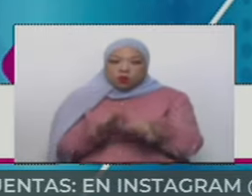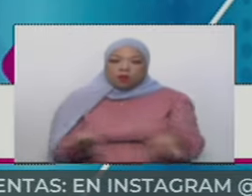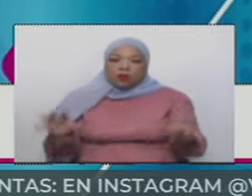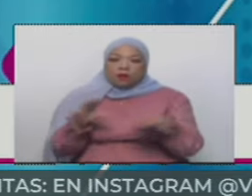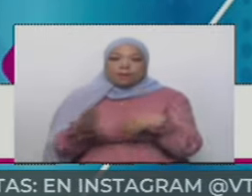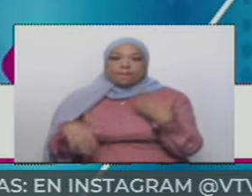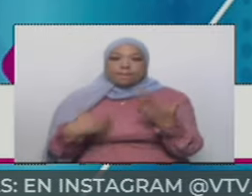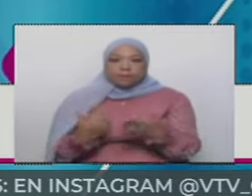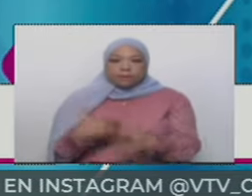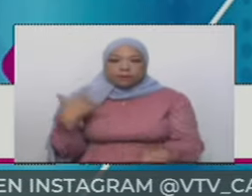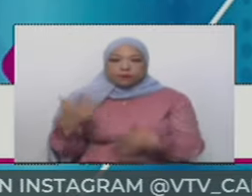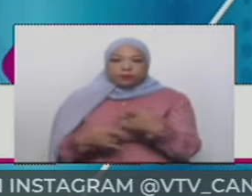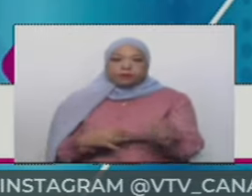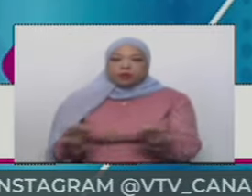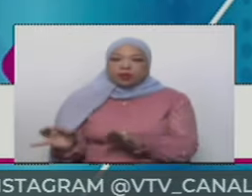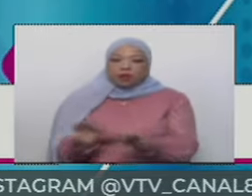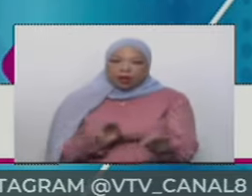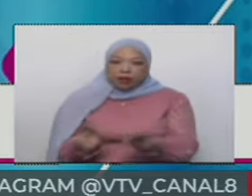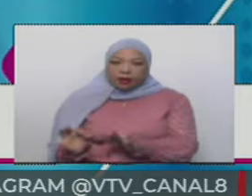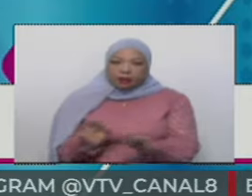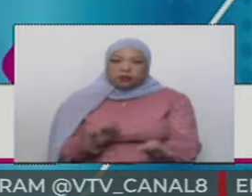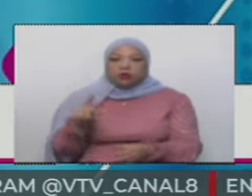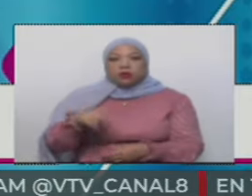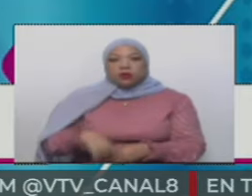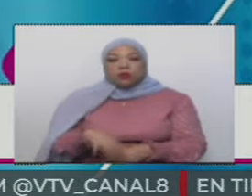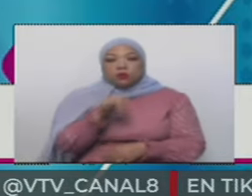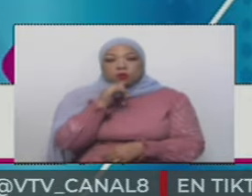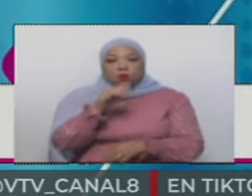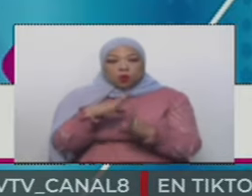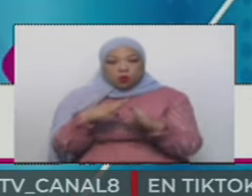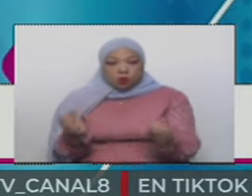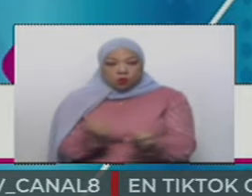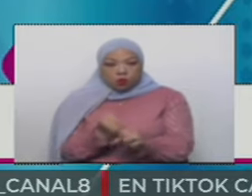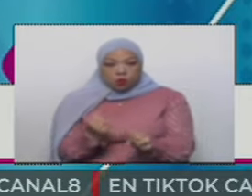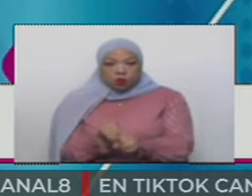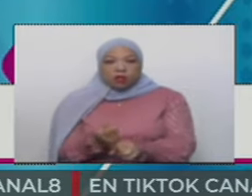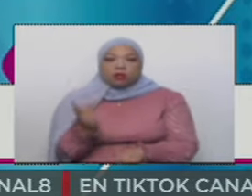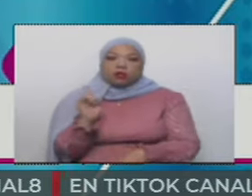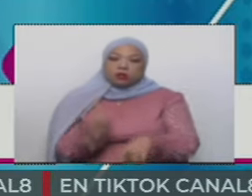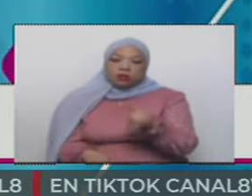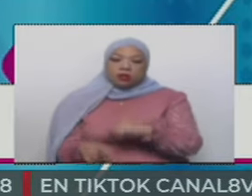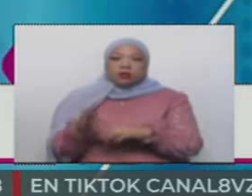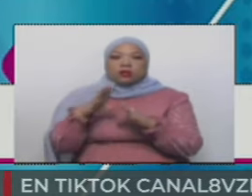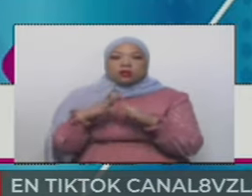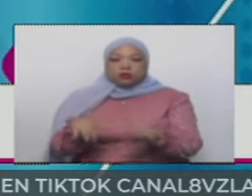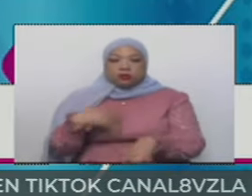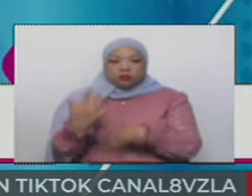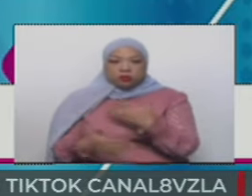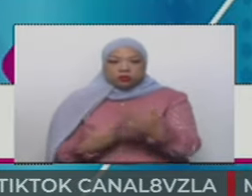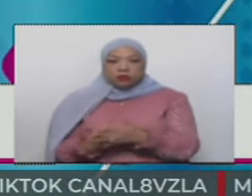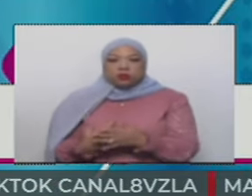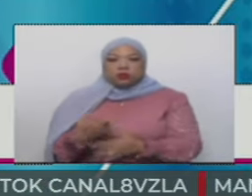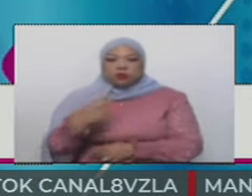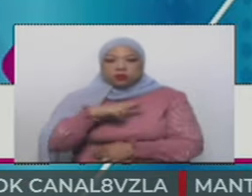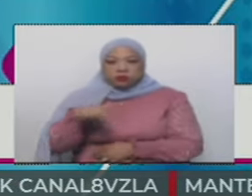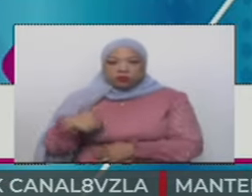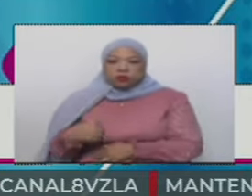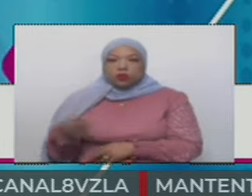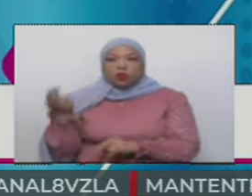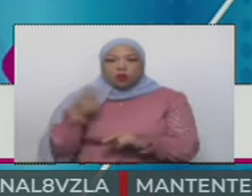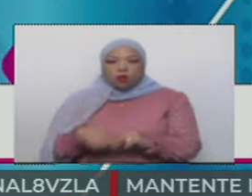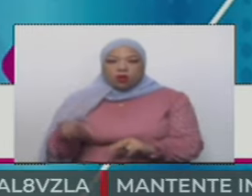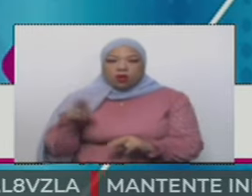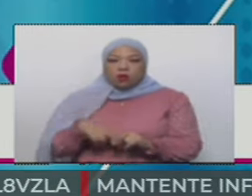cuentacuentos, obras de teatro, de todo tenían, titiriteros, de todo hubo en esa carpa infantil, y los niños